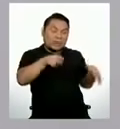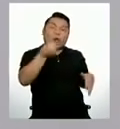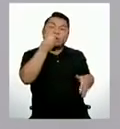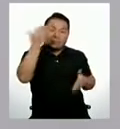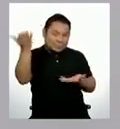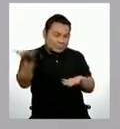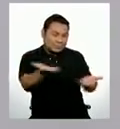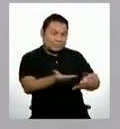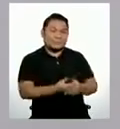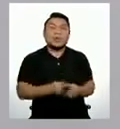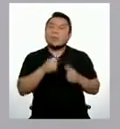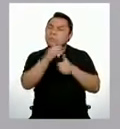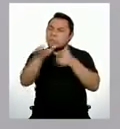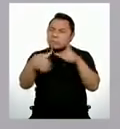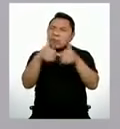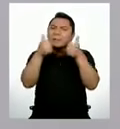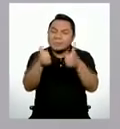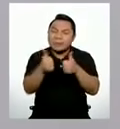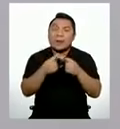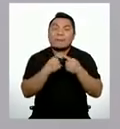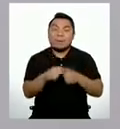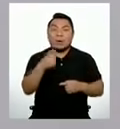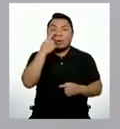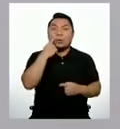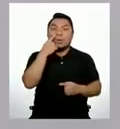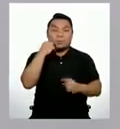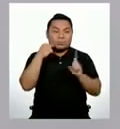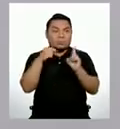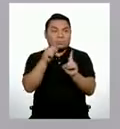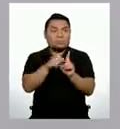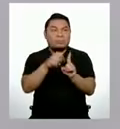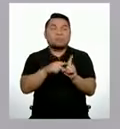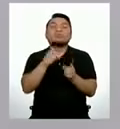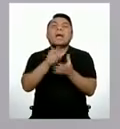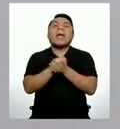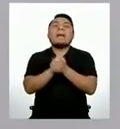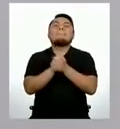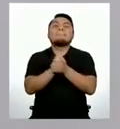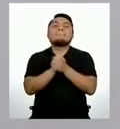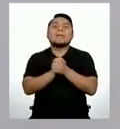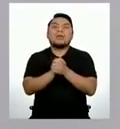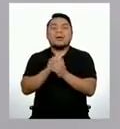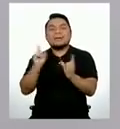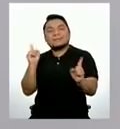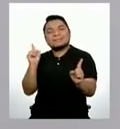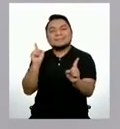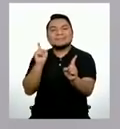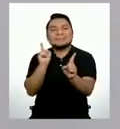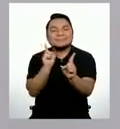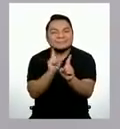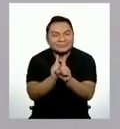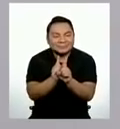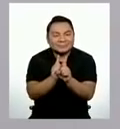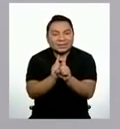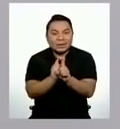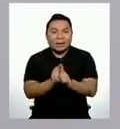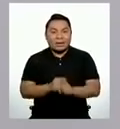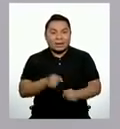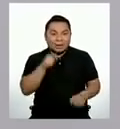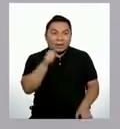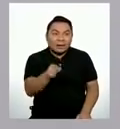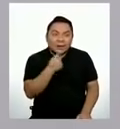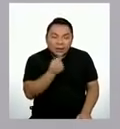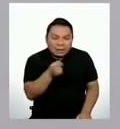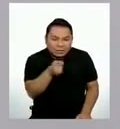hasta que un día llegó a visitar al hombre un amigo suyo quien encontró cerca de la casa esas